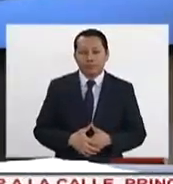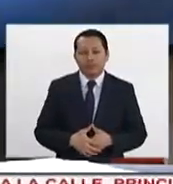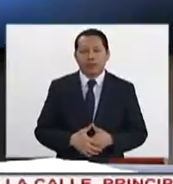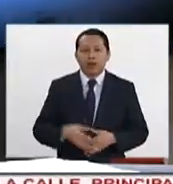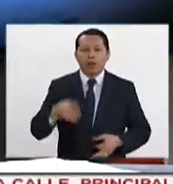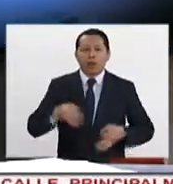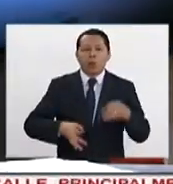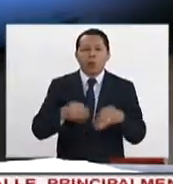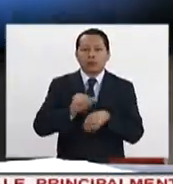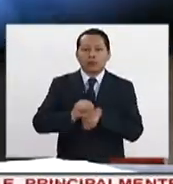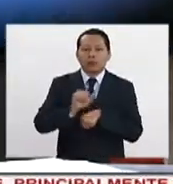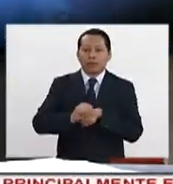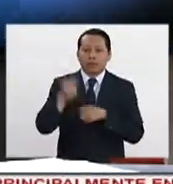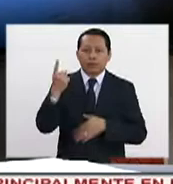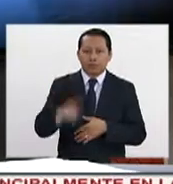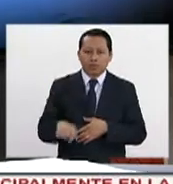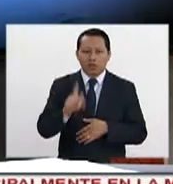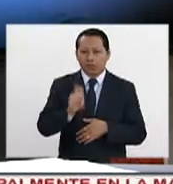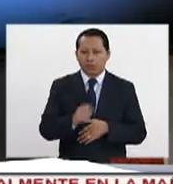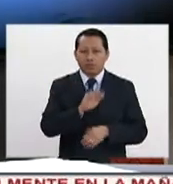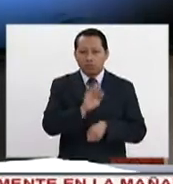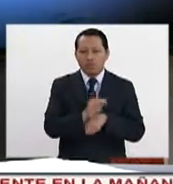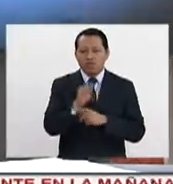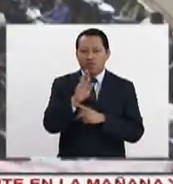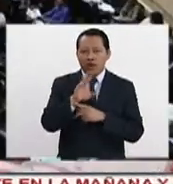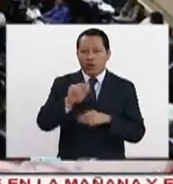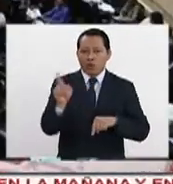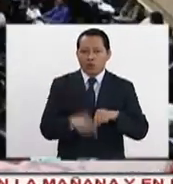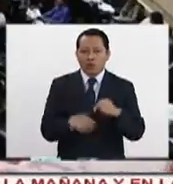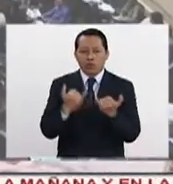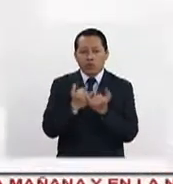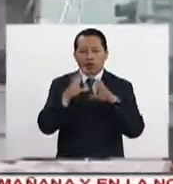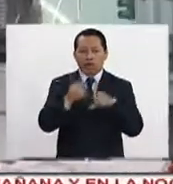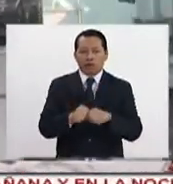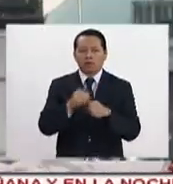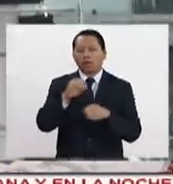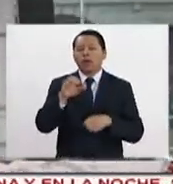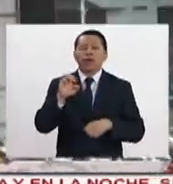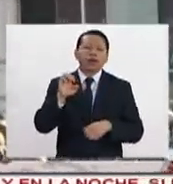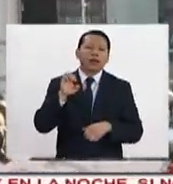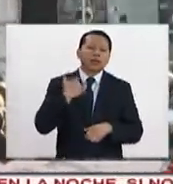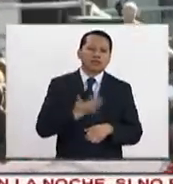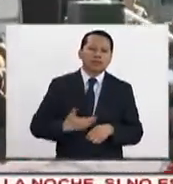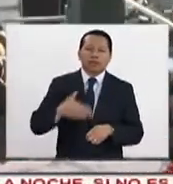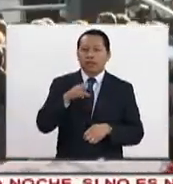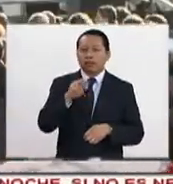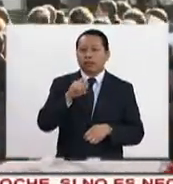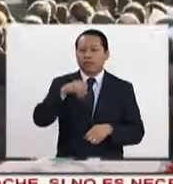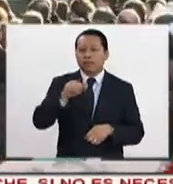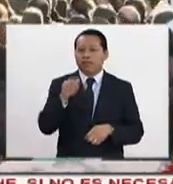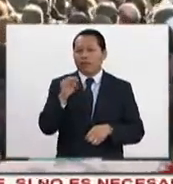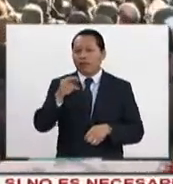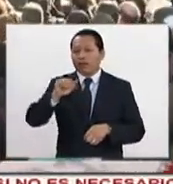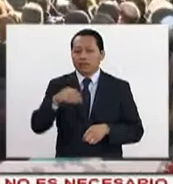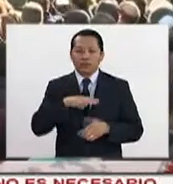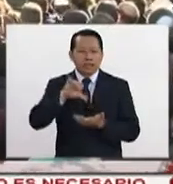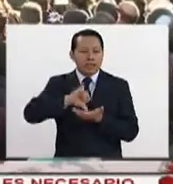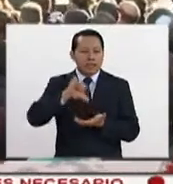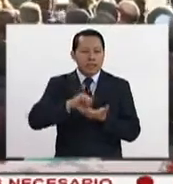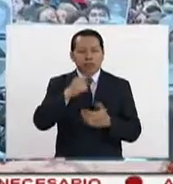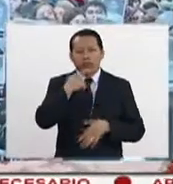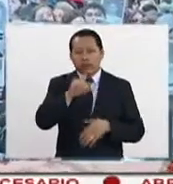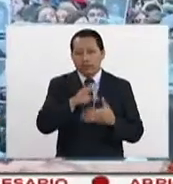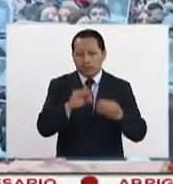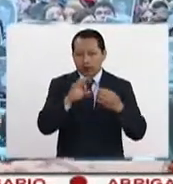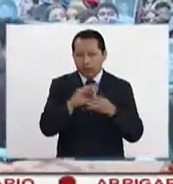Un juez de Argentina ordenó el desafuero y arresto de la expresidenta Cristina Fernández por presunto encubrimiento de iraníes acusados por el